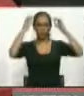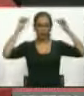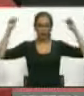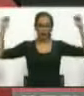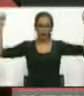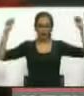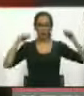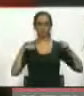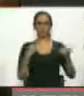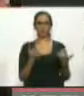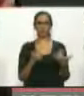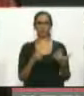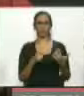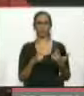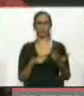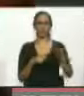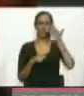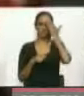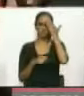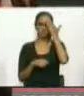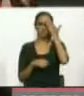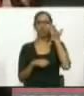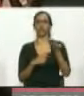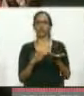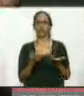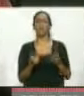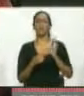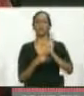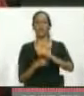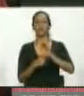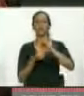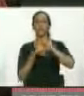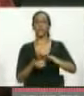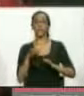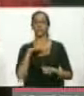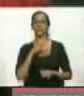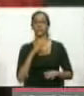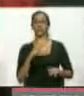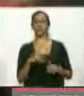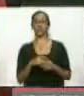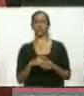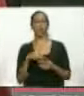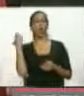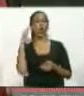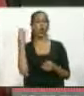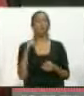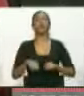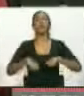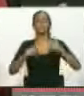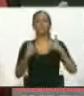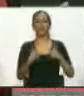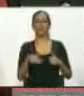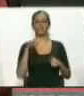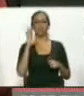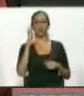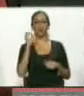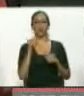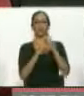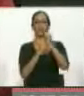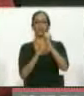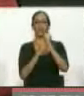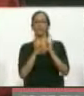colocaban una mano aquí que es muestra de lo que ha hecho la represión en chile en el caso colombiano bueno más de 50 líderes sociales